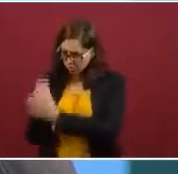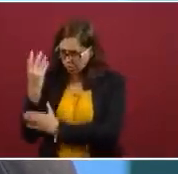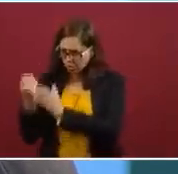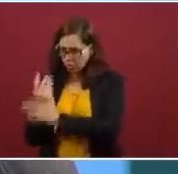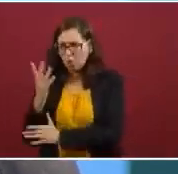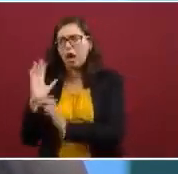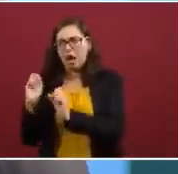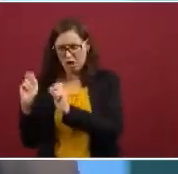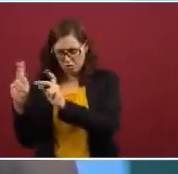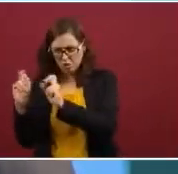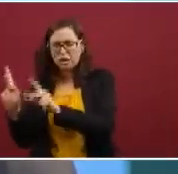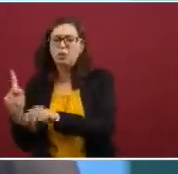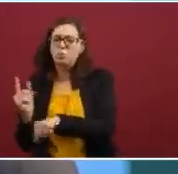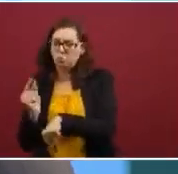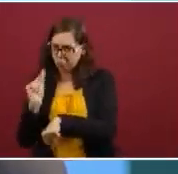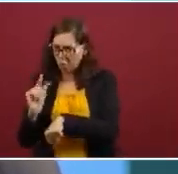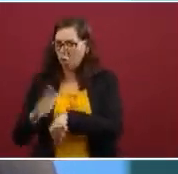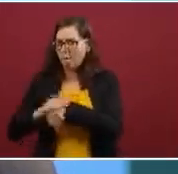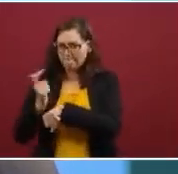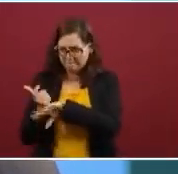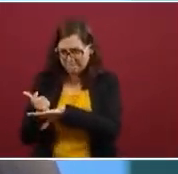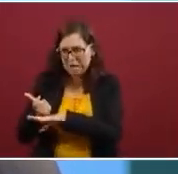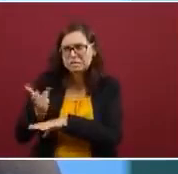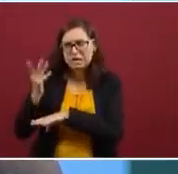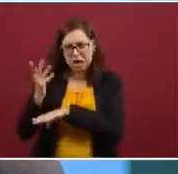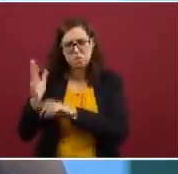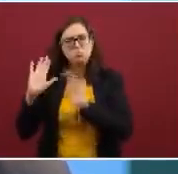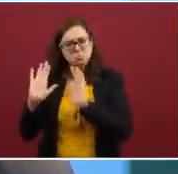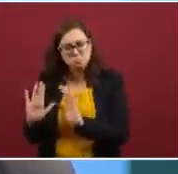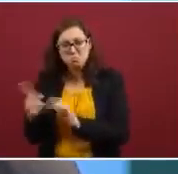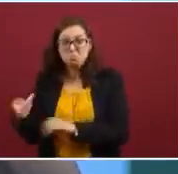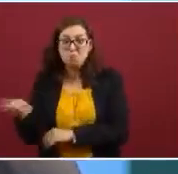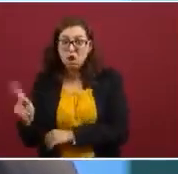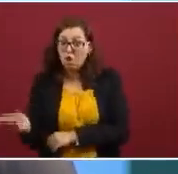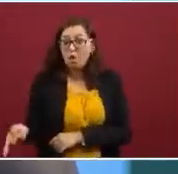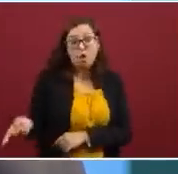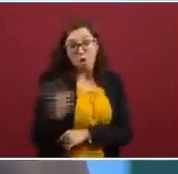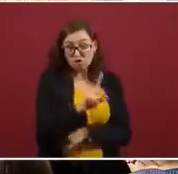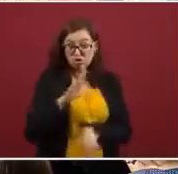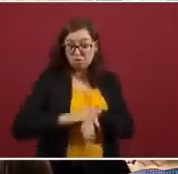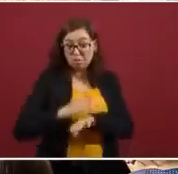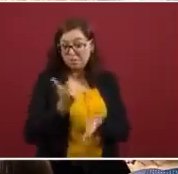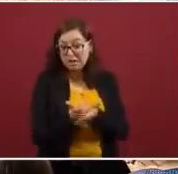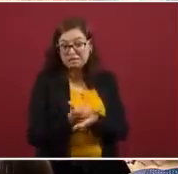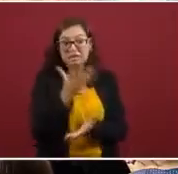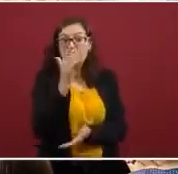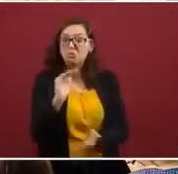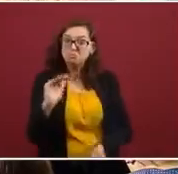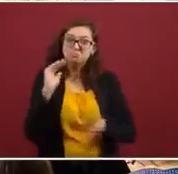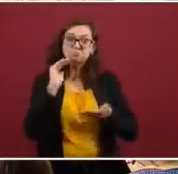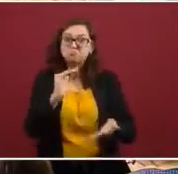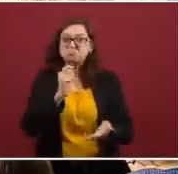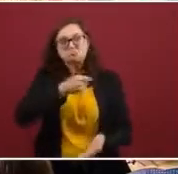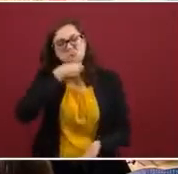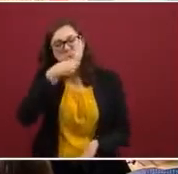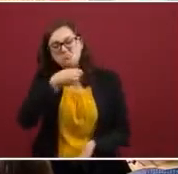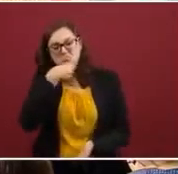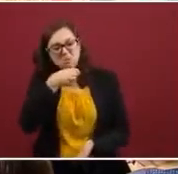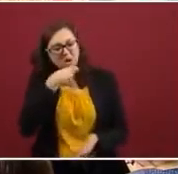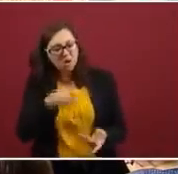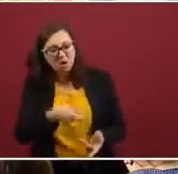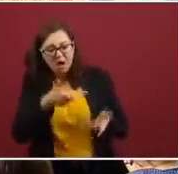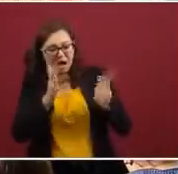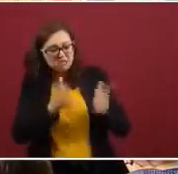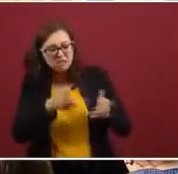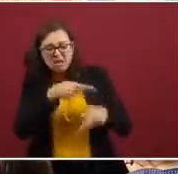están haciendo a pesar de los enormes márgenes que tienen, porque en el mercado estamos viendo que no se renuevan los cilindros